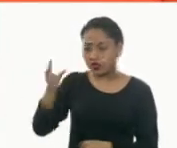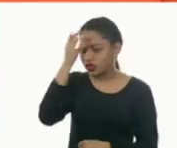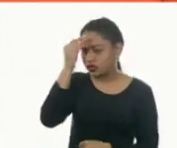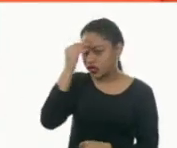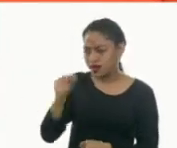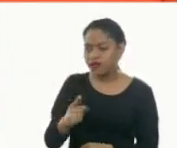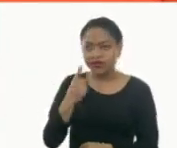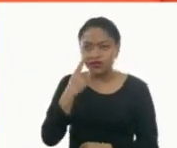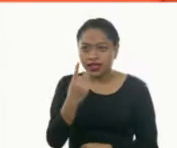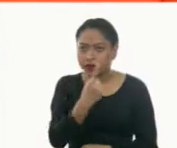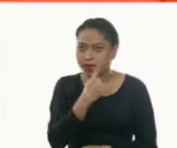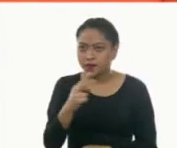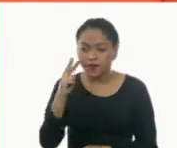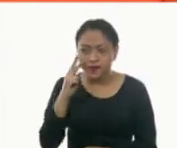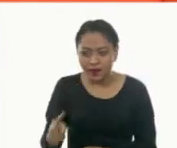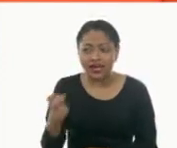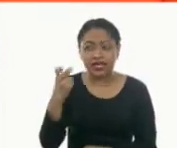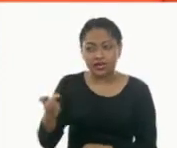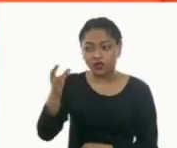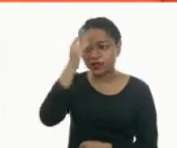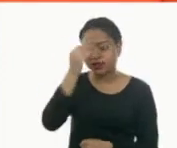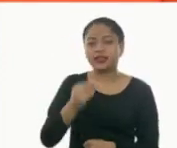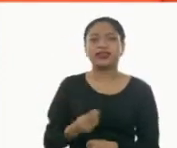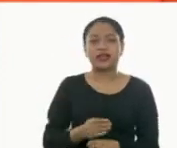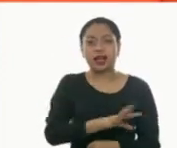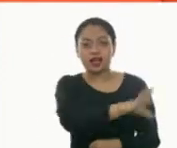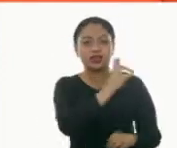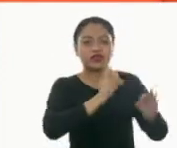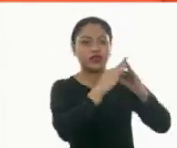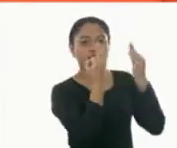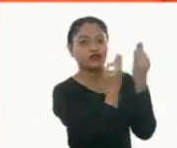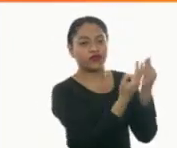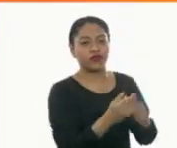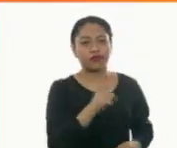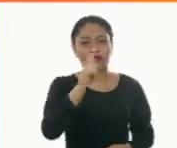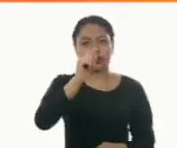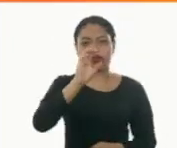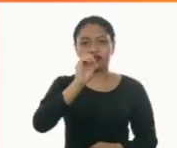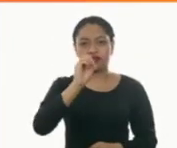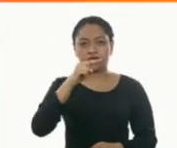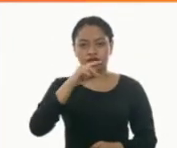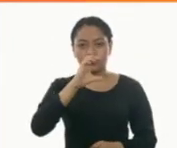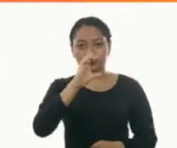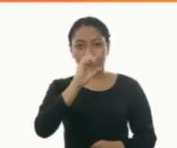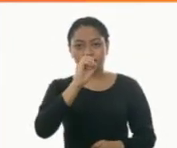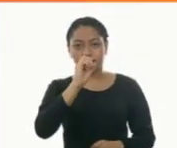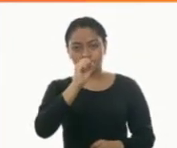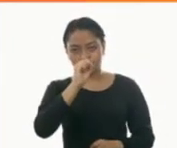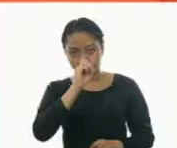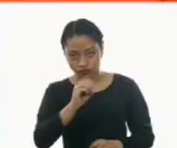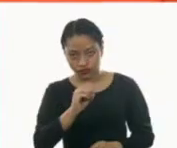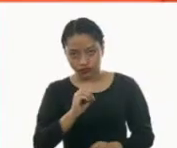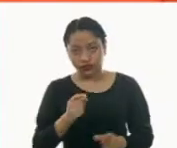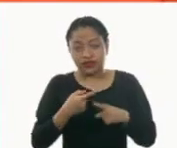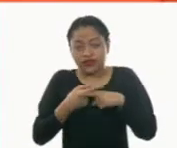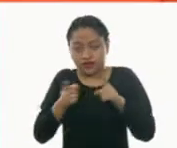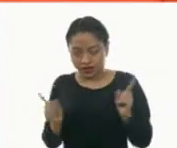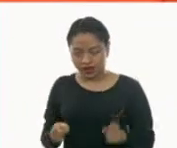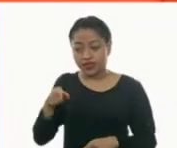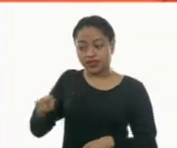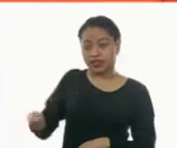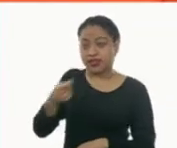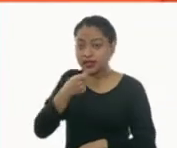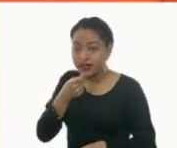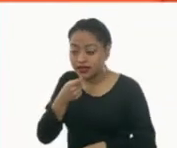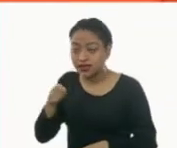mucho más visual, el método troncoso les va a favorecer. Si son niños que tienen ya desarrollado